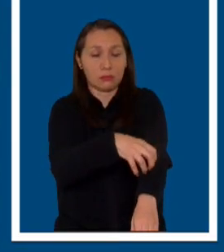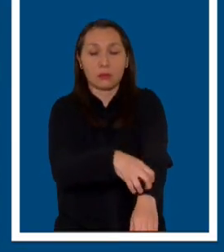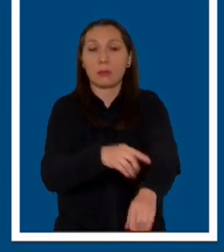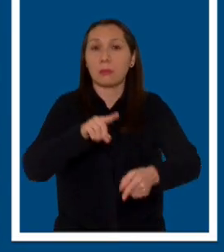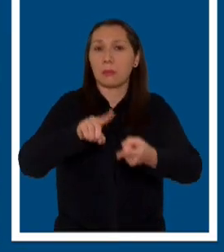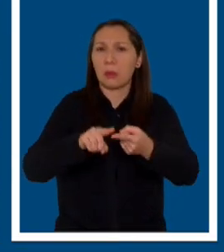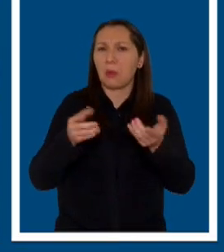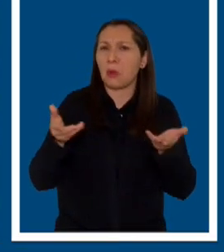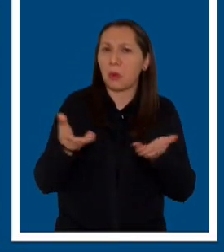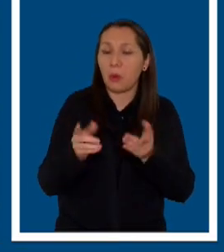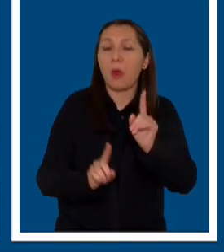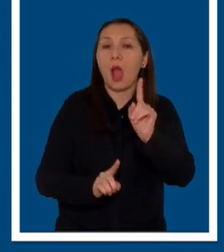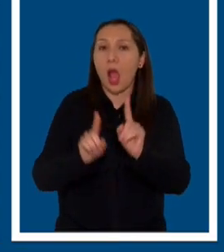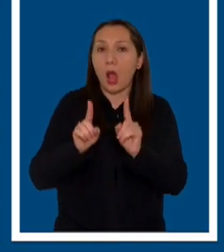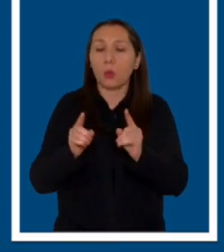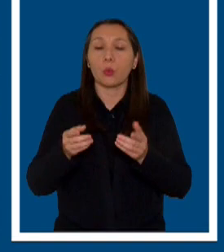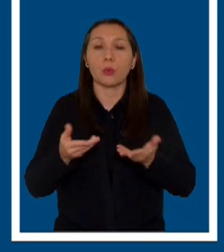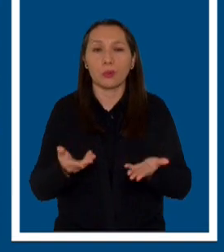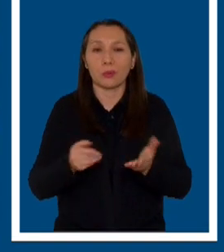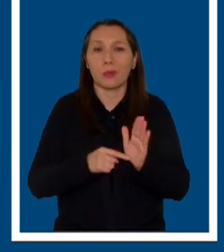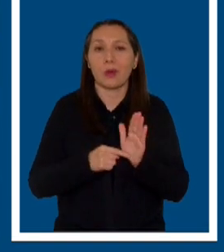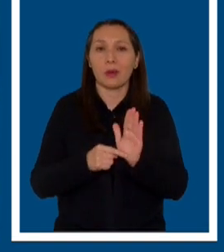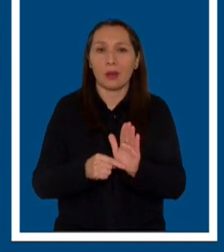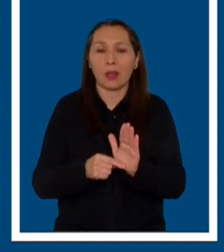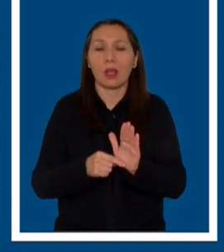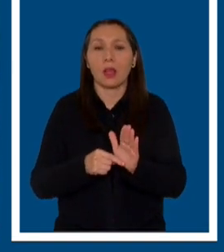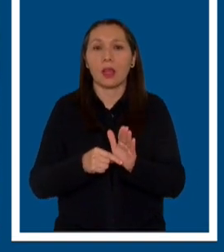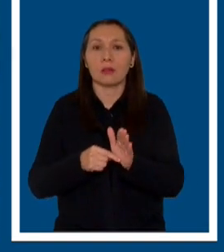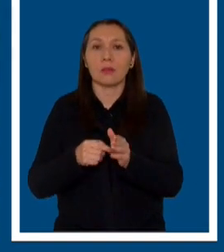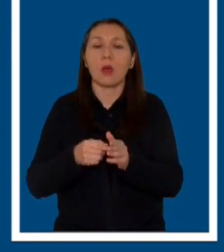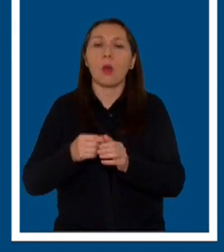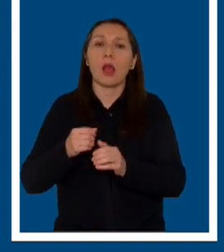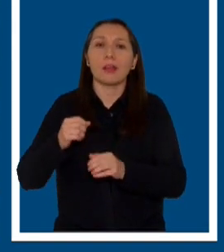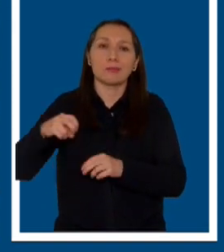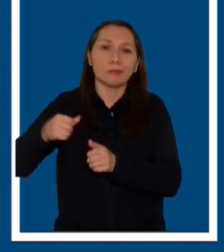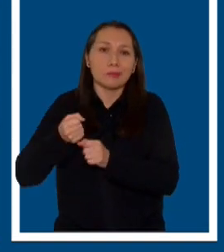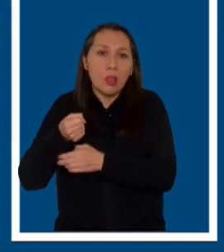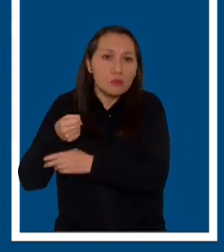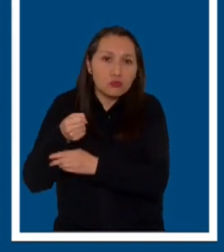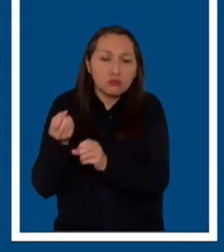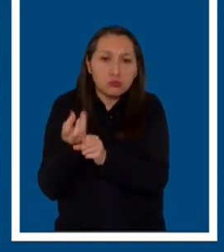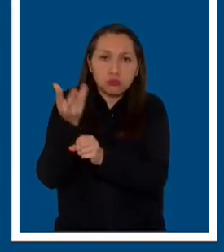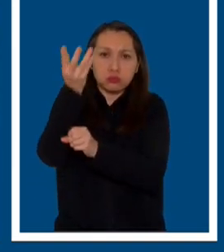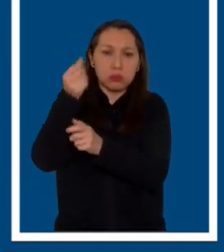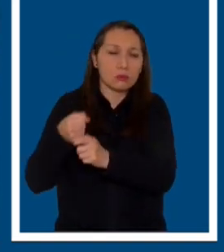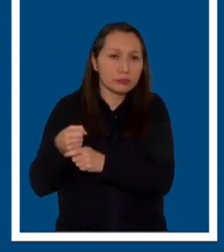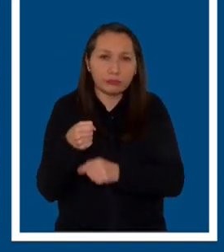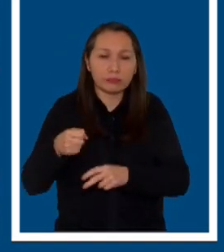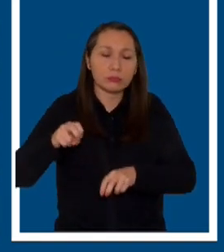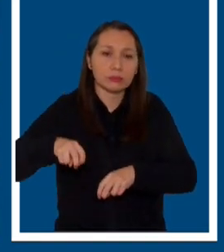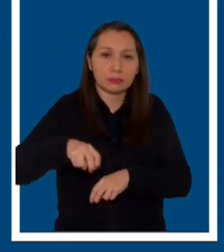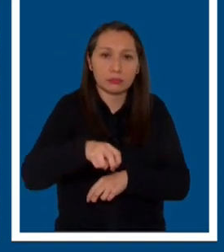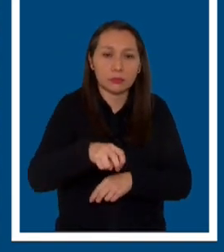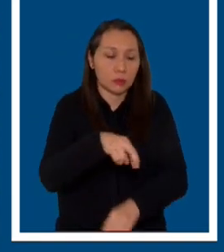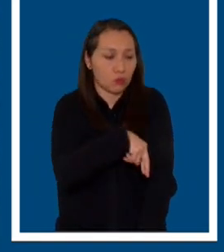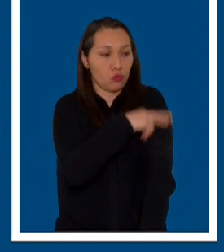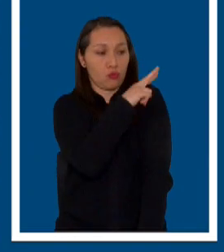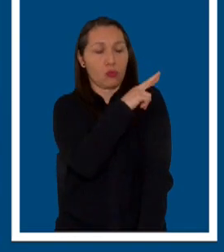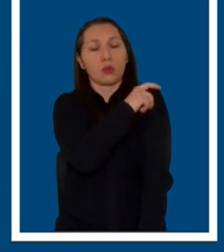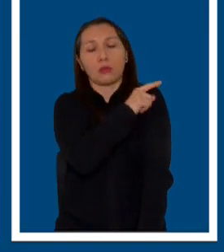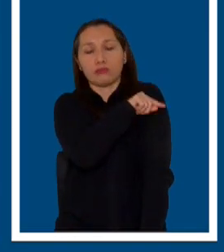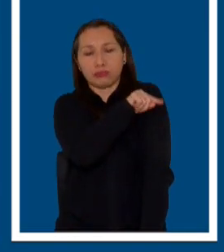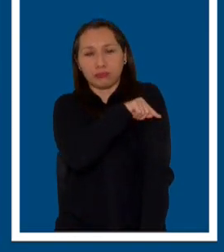participar en algunos casos a través del recorrido de la antorcha que va a estar disponible desde el extremo Norte